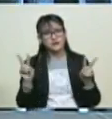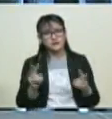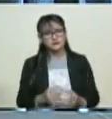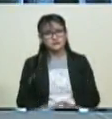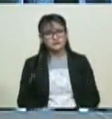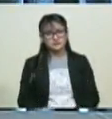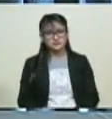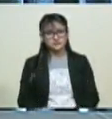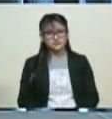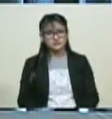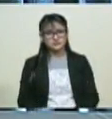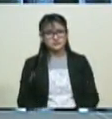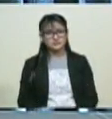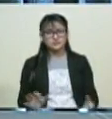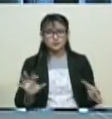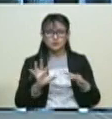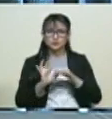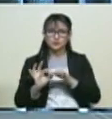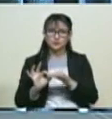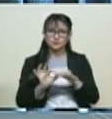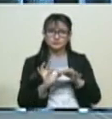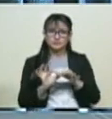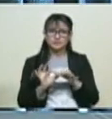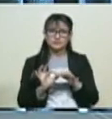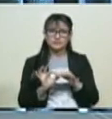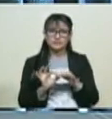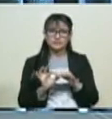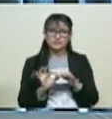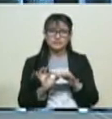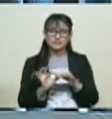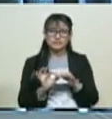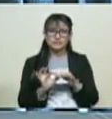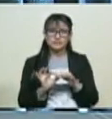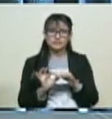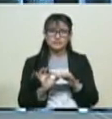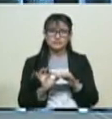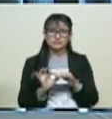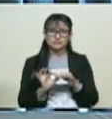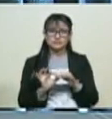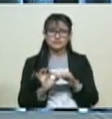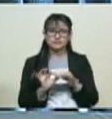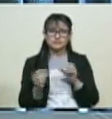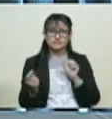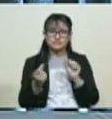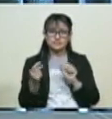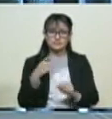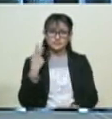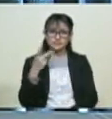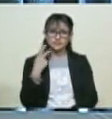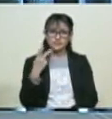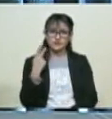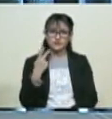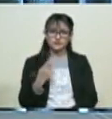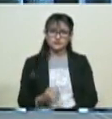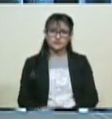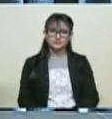de la reconciliación del reencuentro del debate político